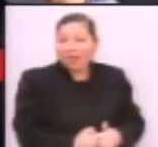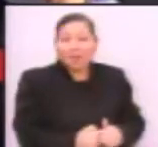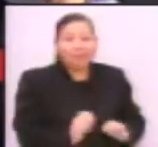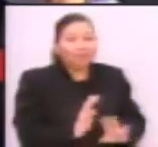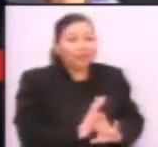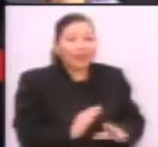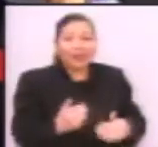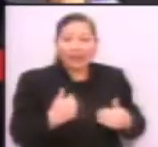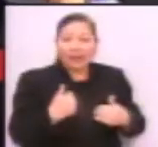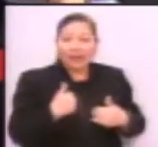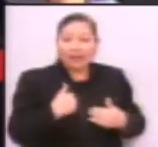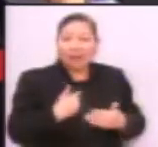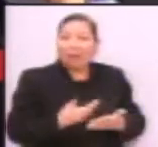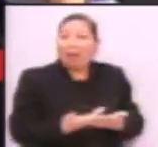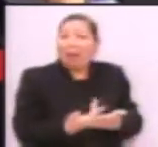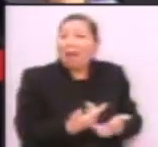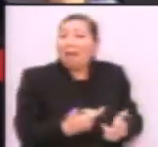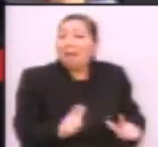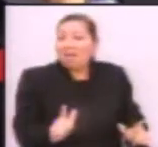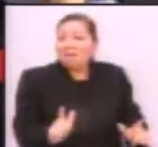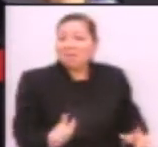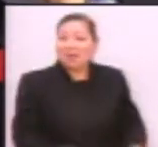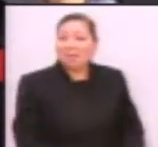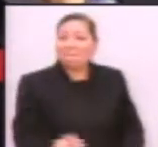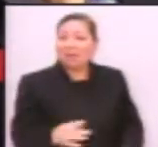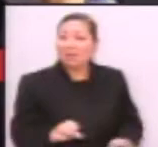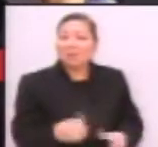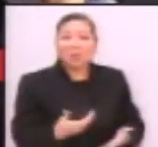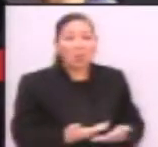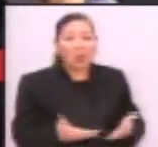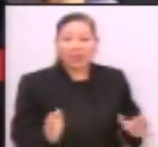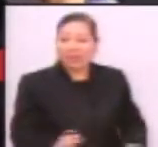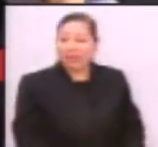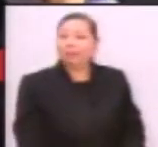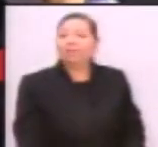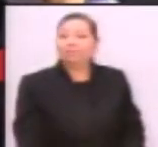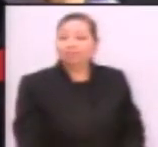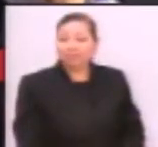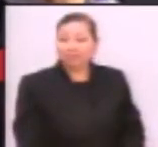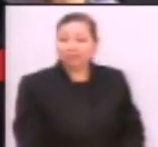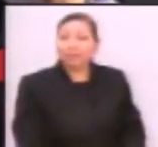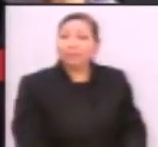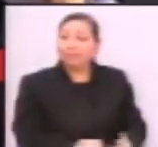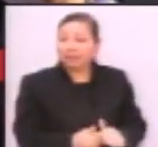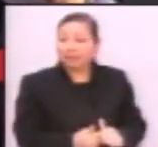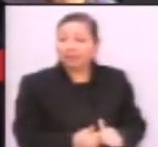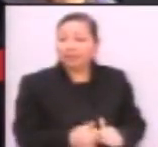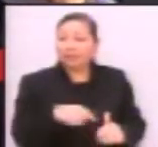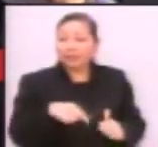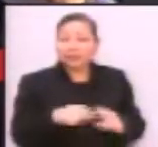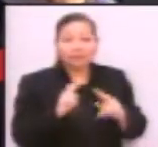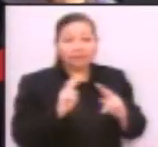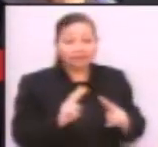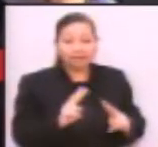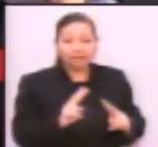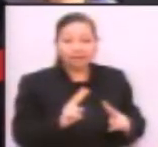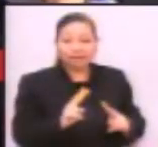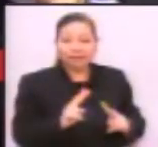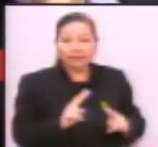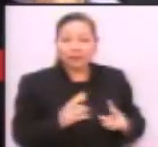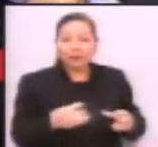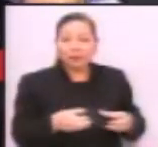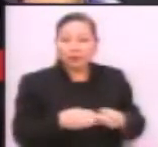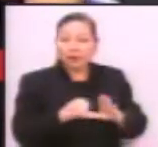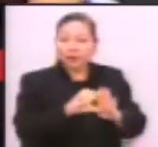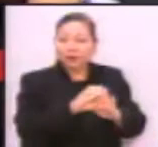y ellos nos van a tener carta libre, cancha libre para hacer lo que les da la gana. Yo creo que estas modificaciones de fondo hay que observarlas en